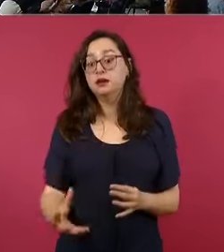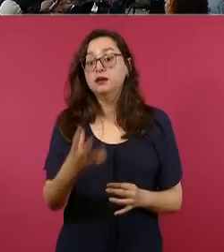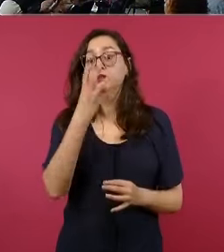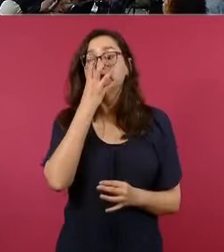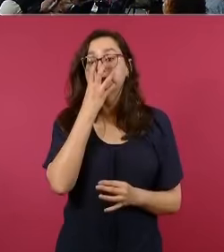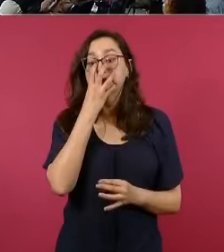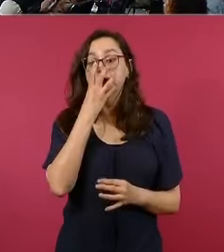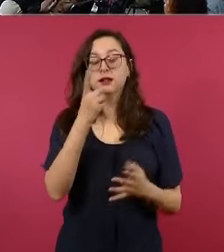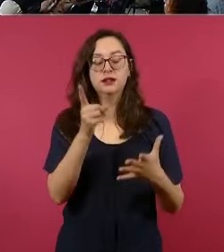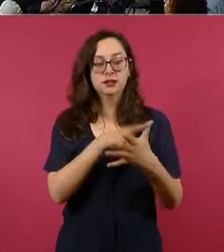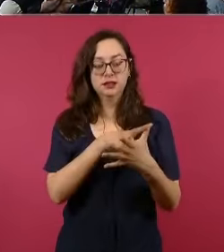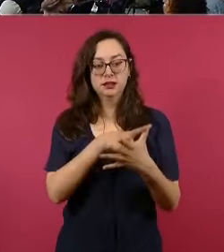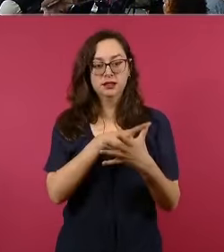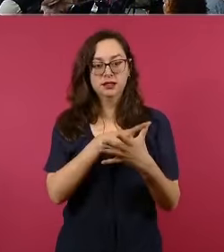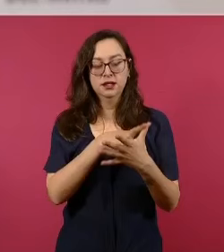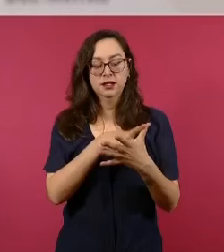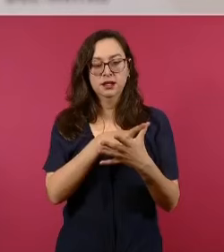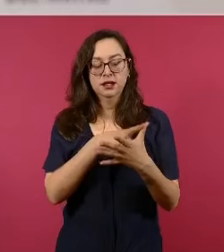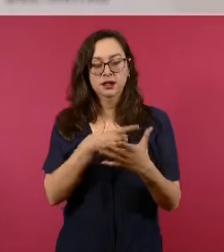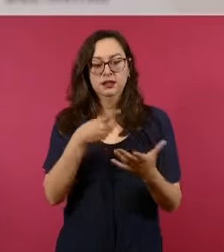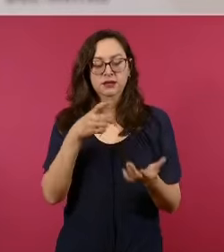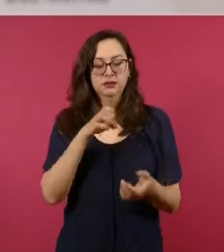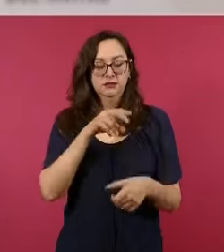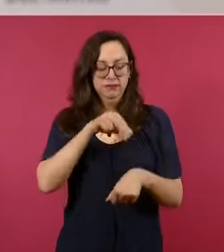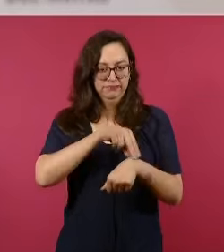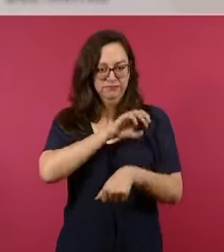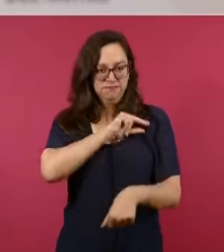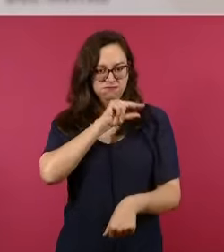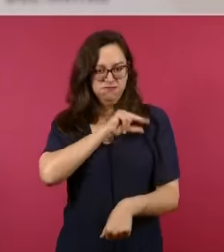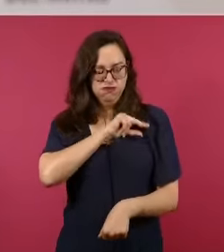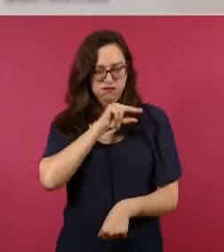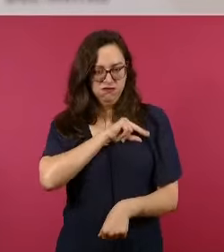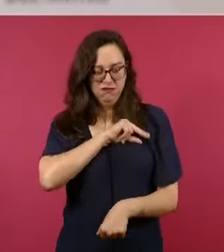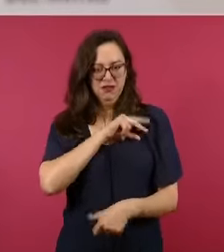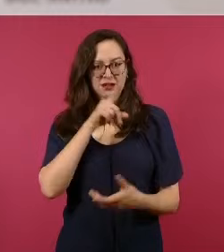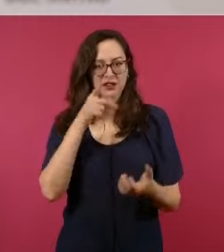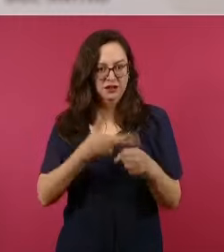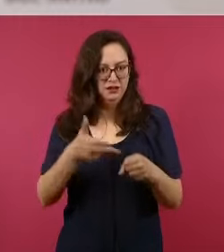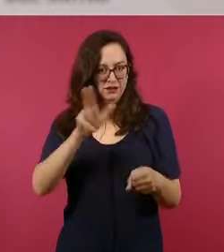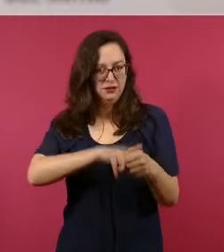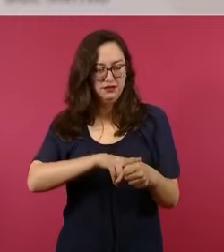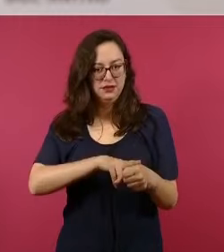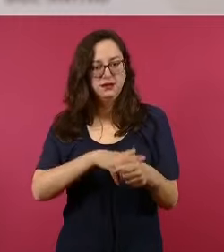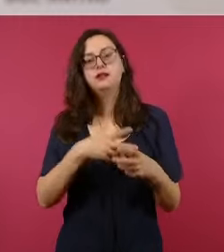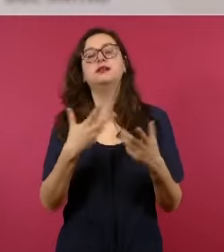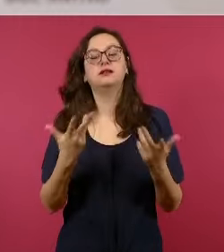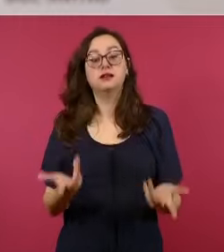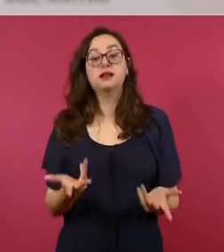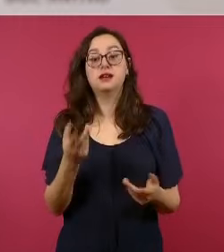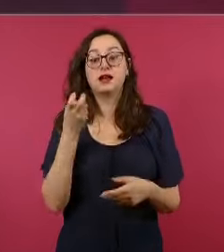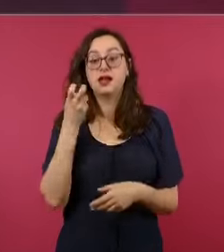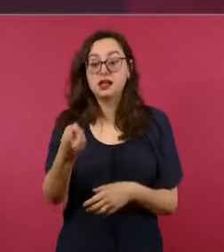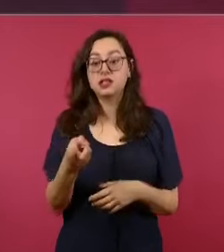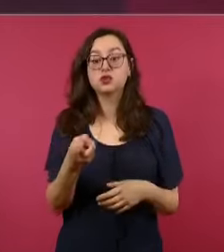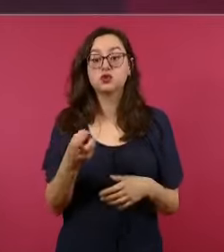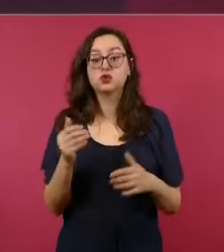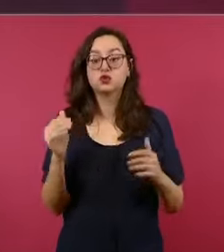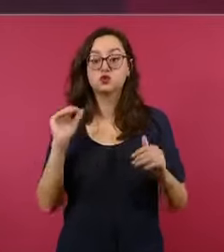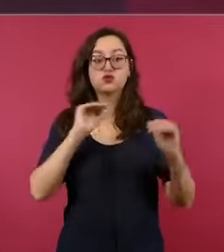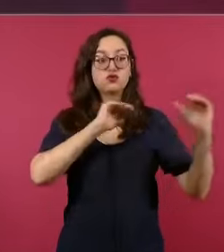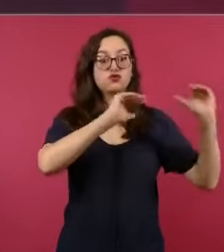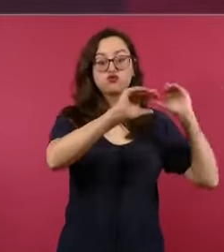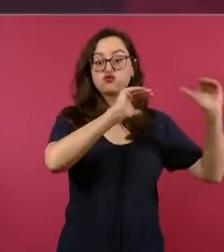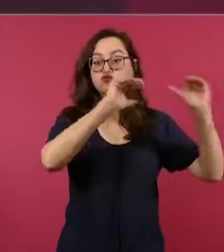eh internistas eh También de esa convocatoria eh se lograron contratar y se